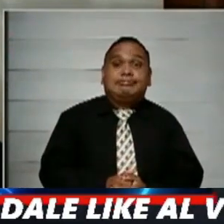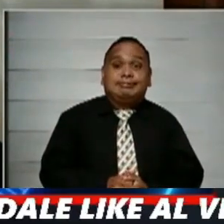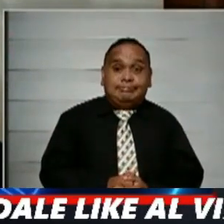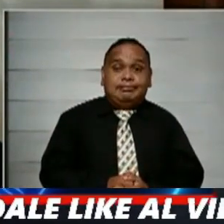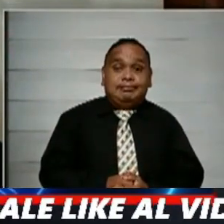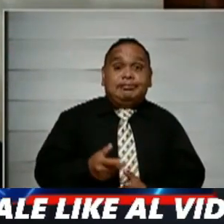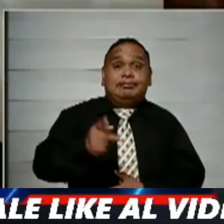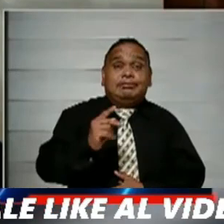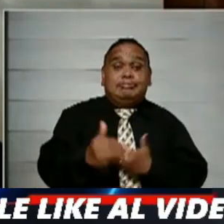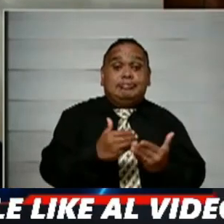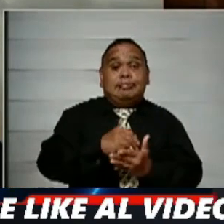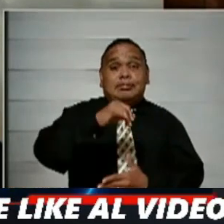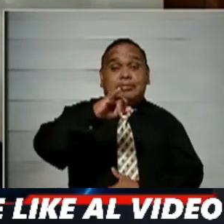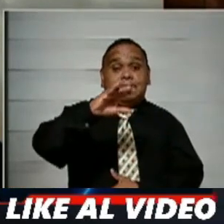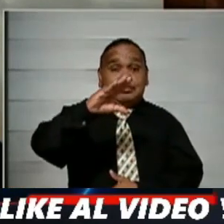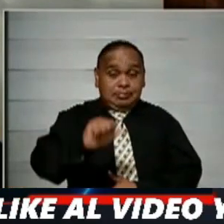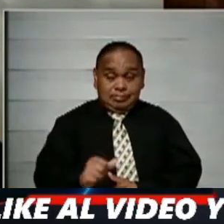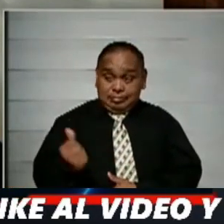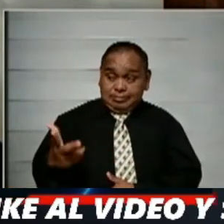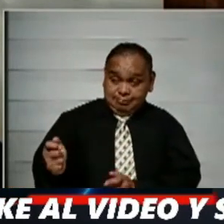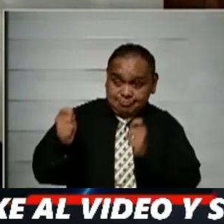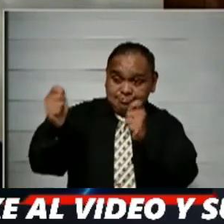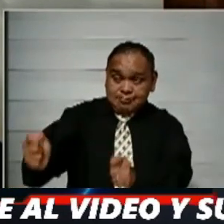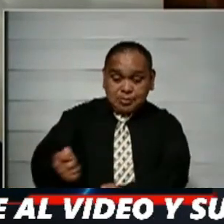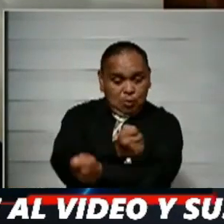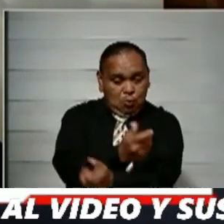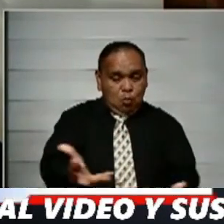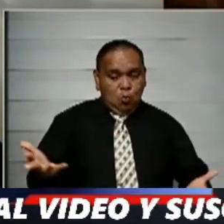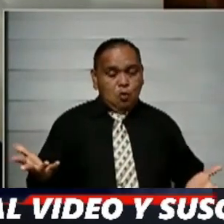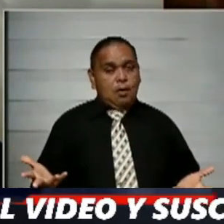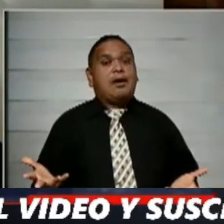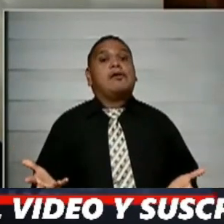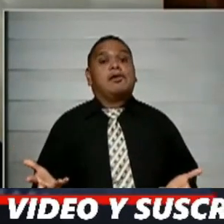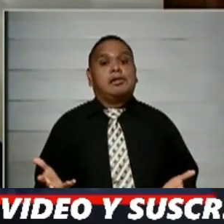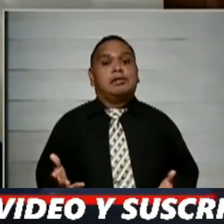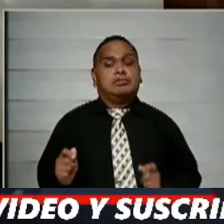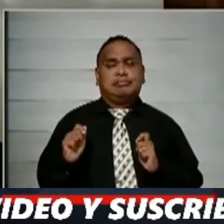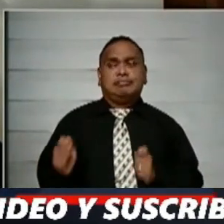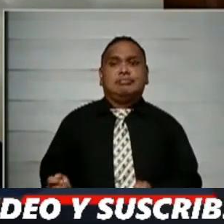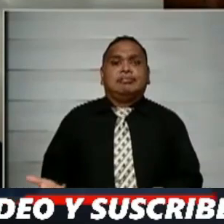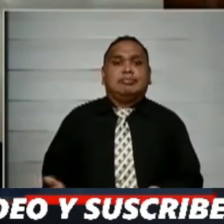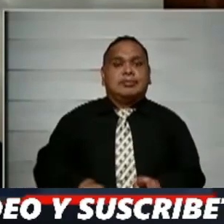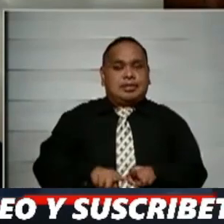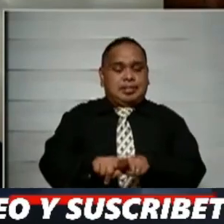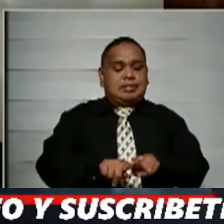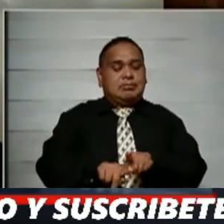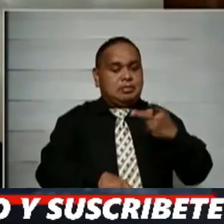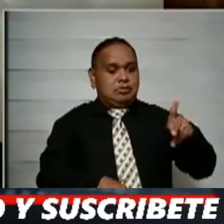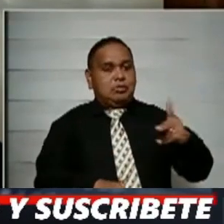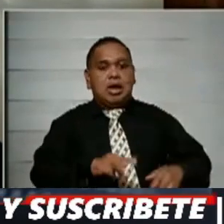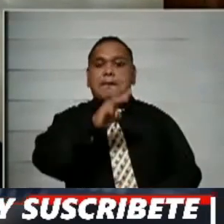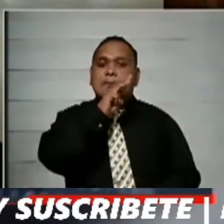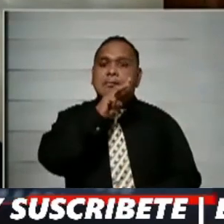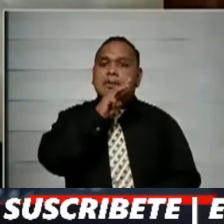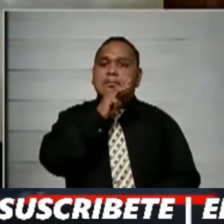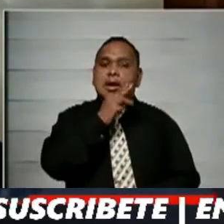le habrán dado a ICA para que dé este donativo tan generoso al hermanito? ¿no? Usa al hermano, usa a la madre,